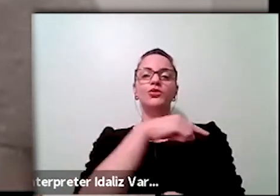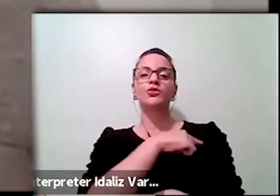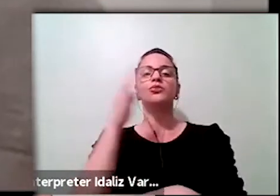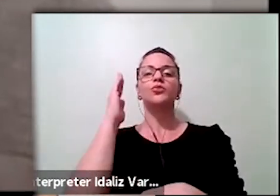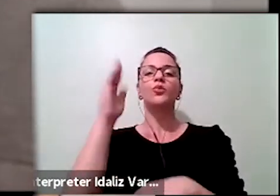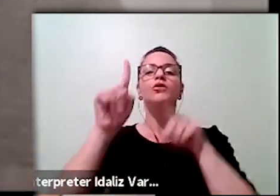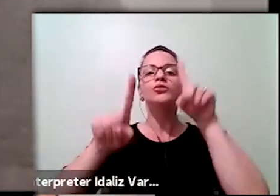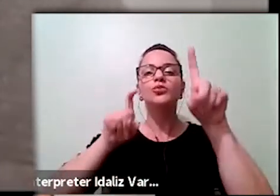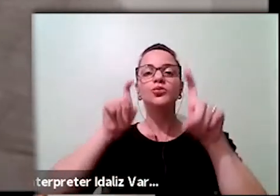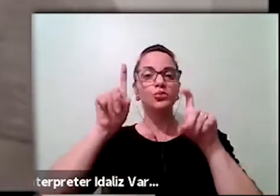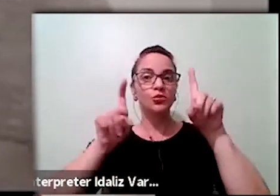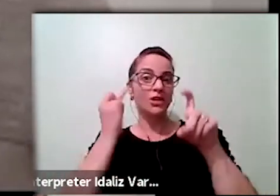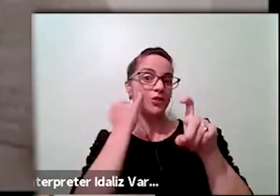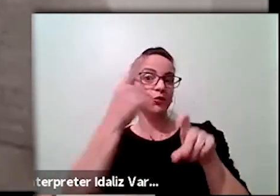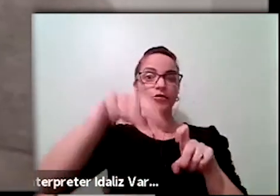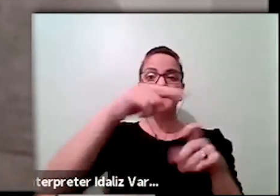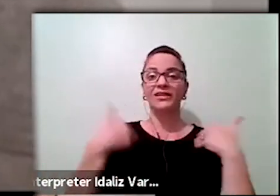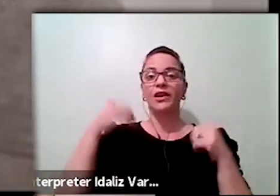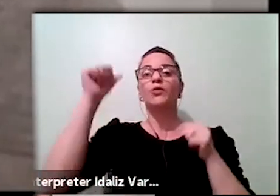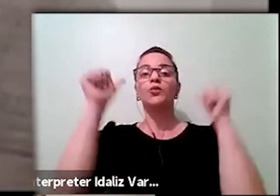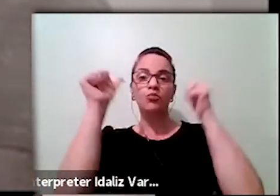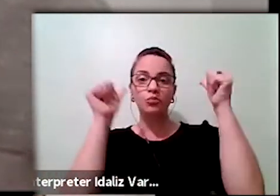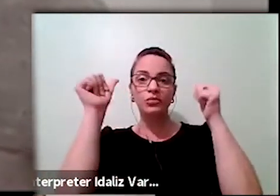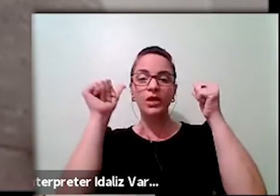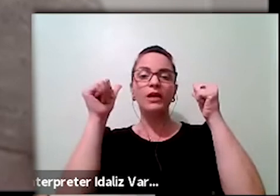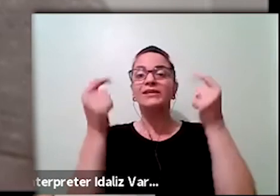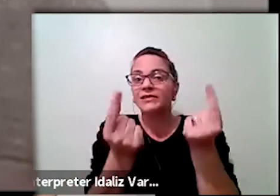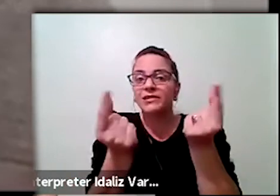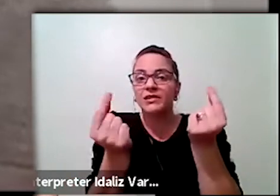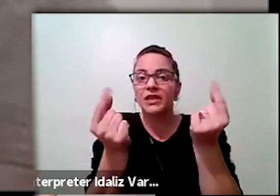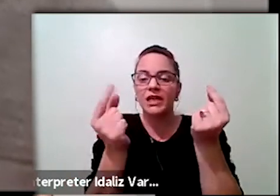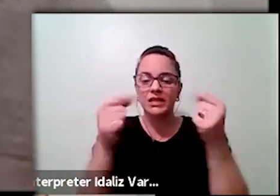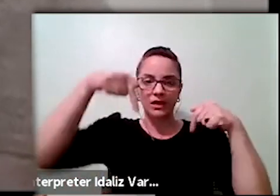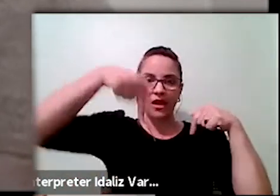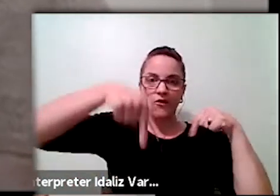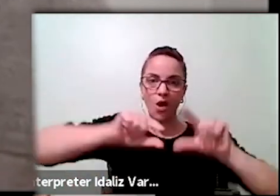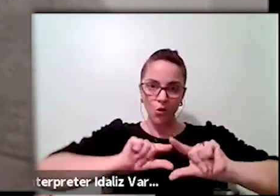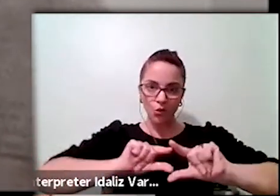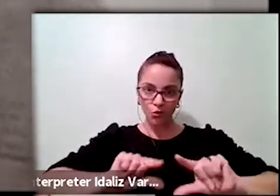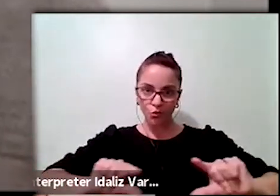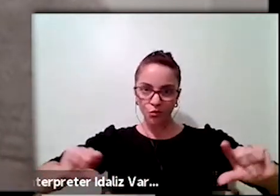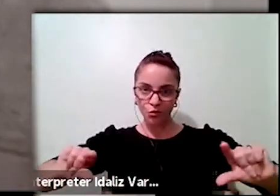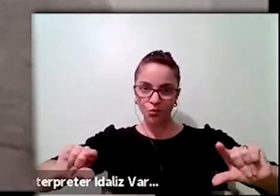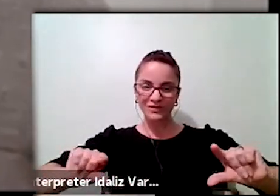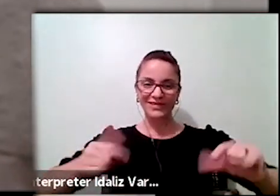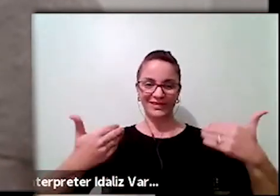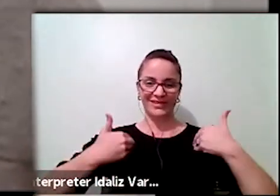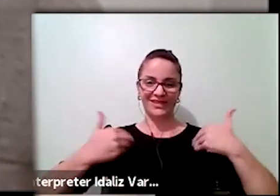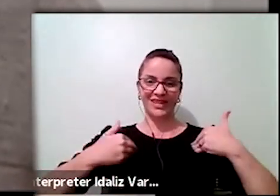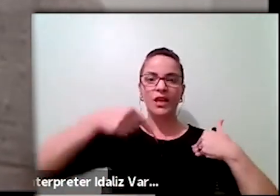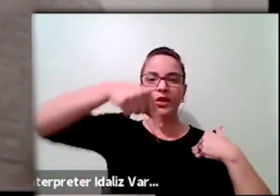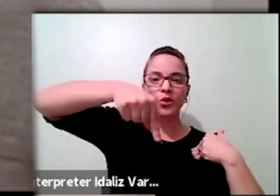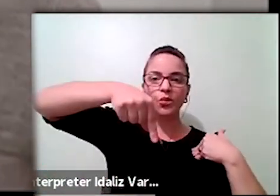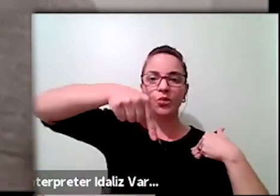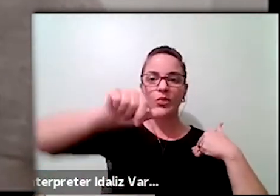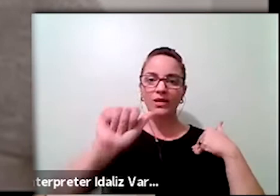de preguntas y respuestas. Si van a la plataforma de Zoom, a la parte de abajo, van a ver un pequeño icono para